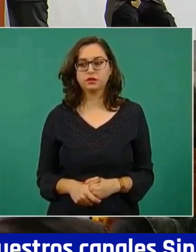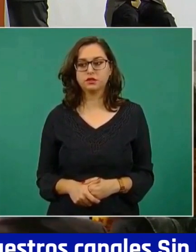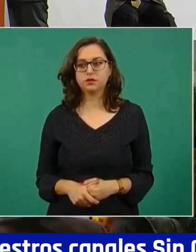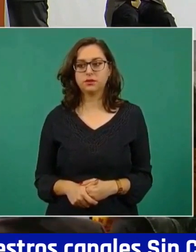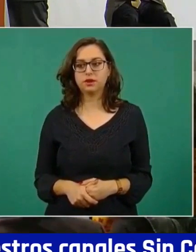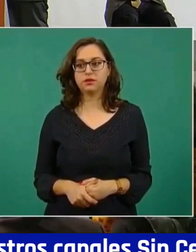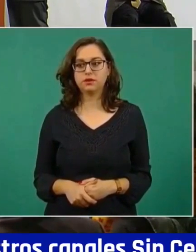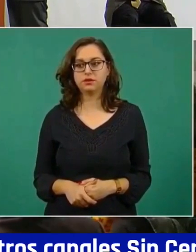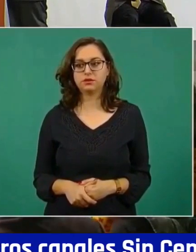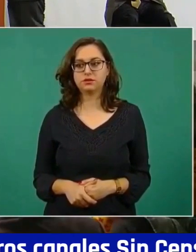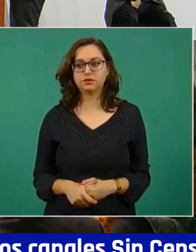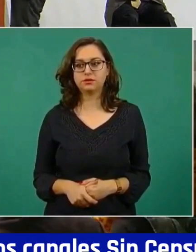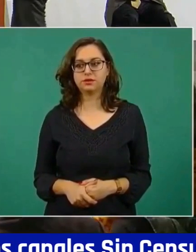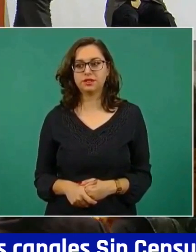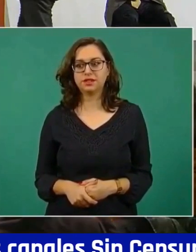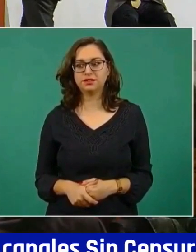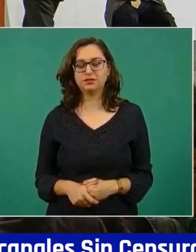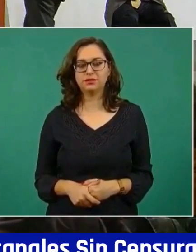A ver si se puede.